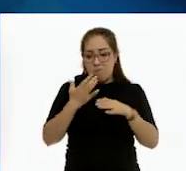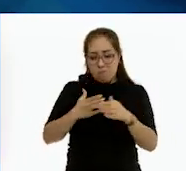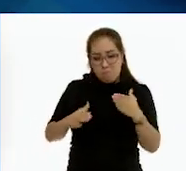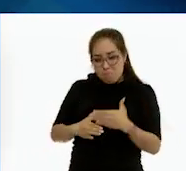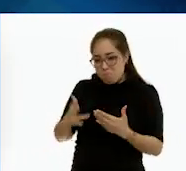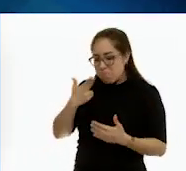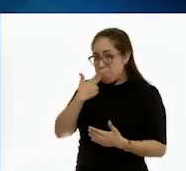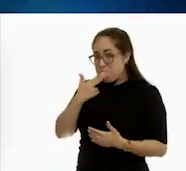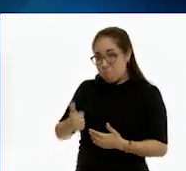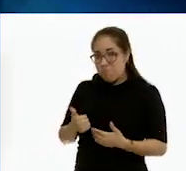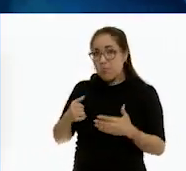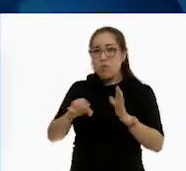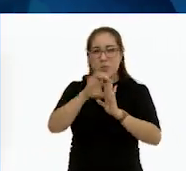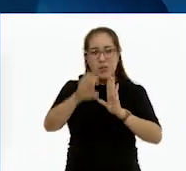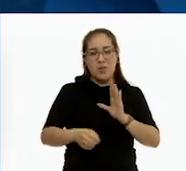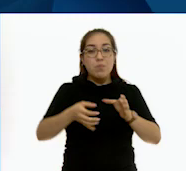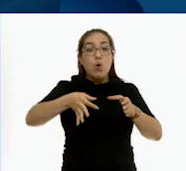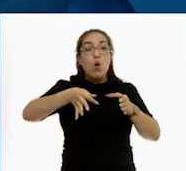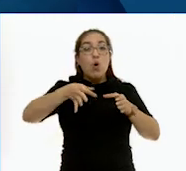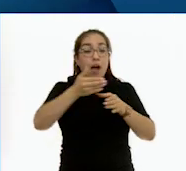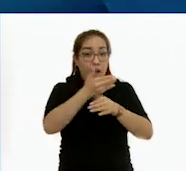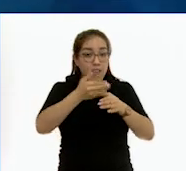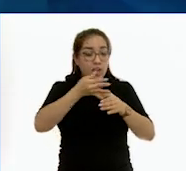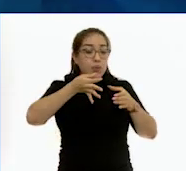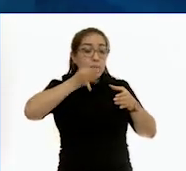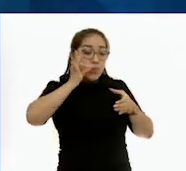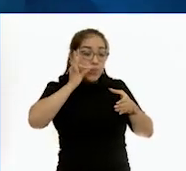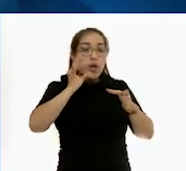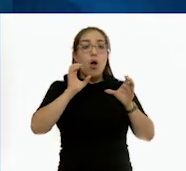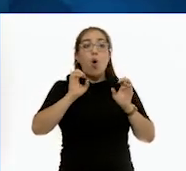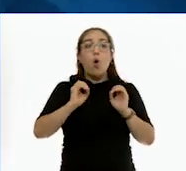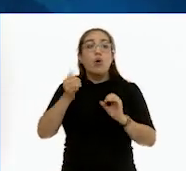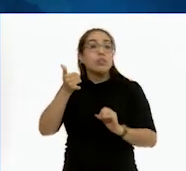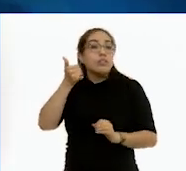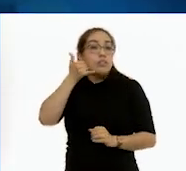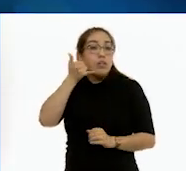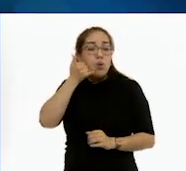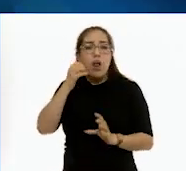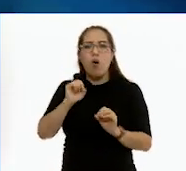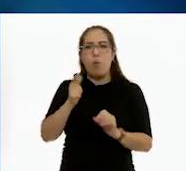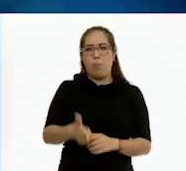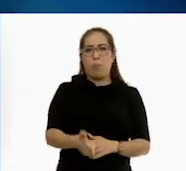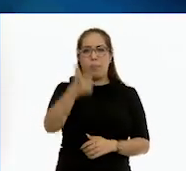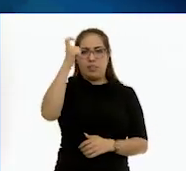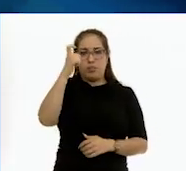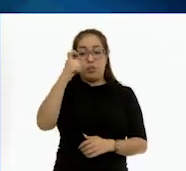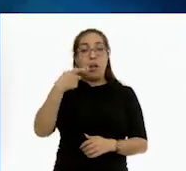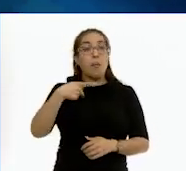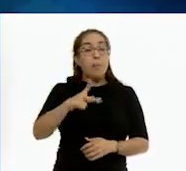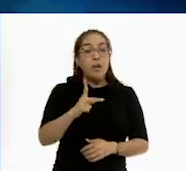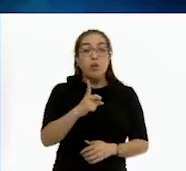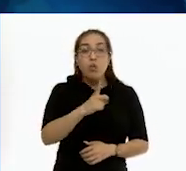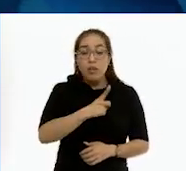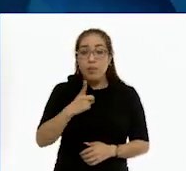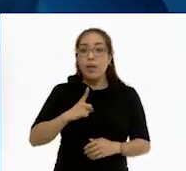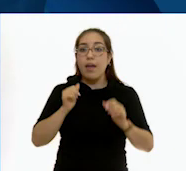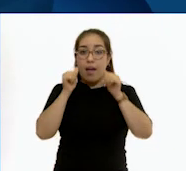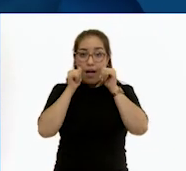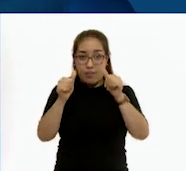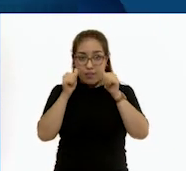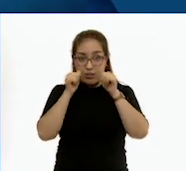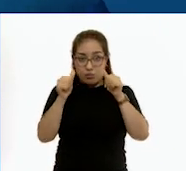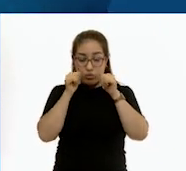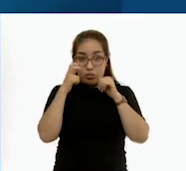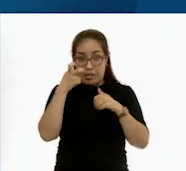Por ejemplo, beber café, hablar por teléfono o disparar una pistola. Pero debe tomarse en cuenta que mientras